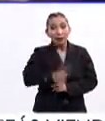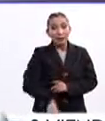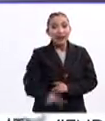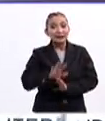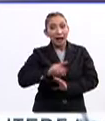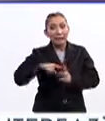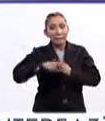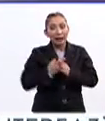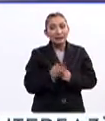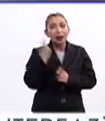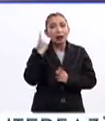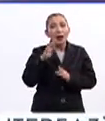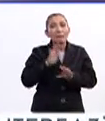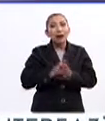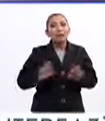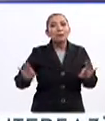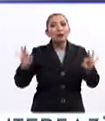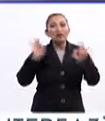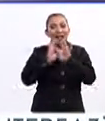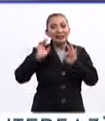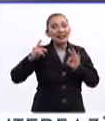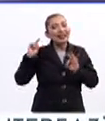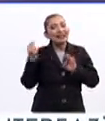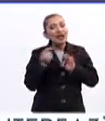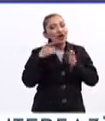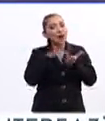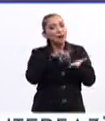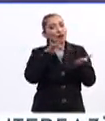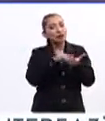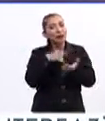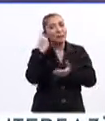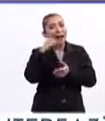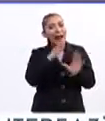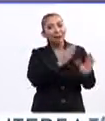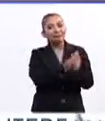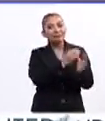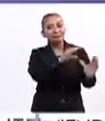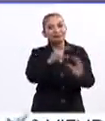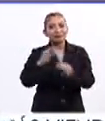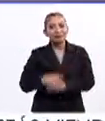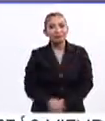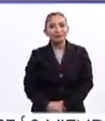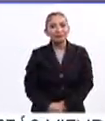está en marcha como una de las principales herramientas tecnológicas de apoyo a la práctica pedagógica.